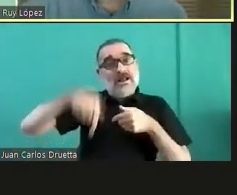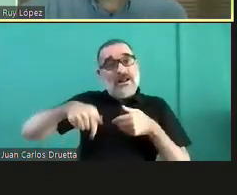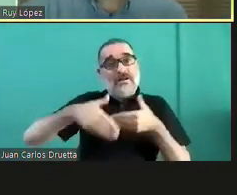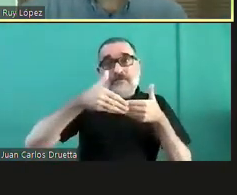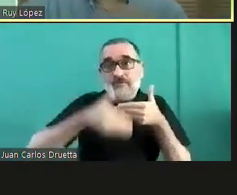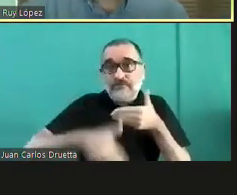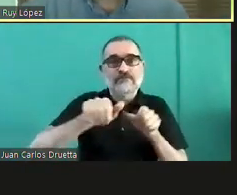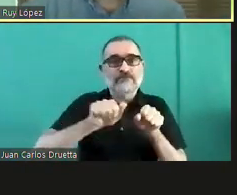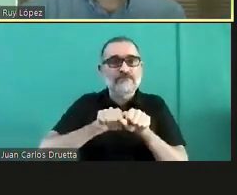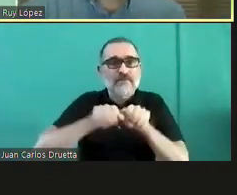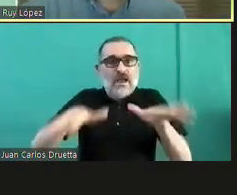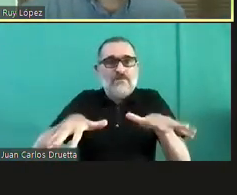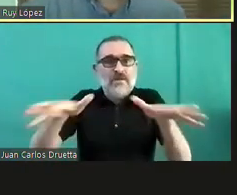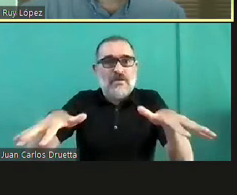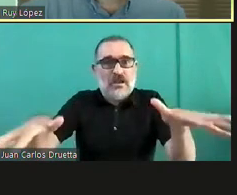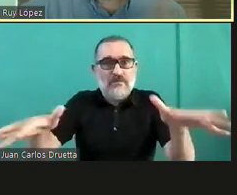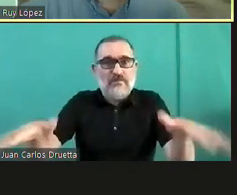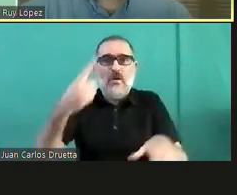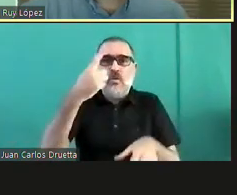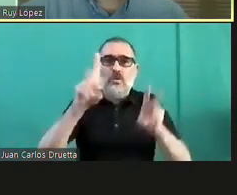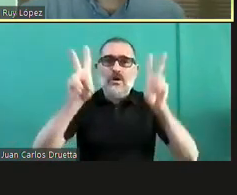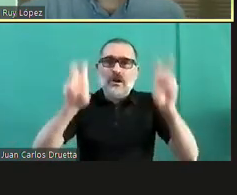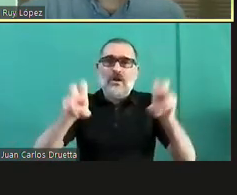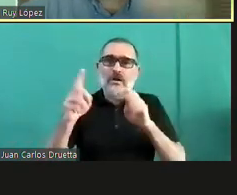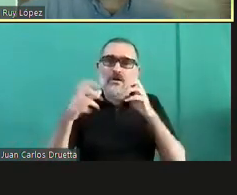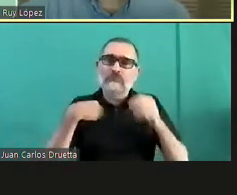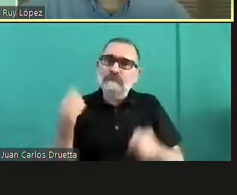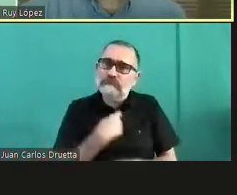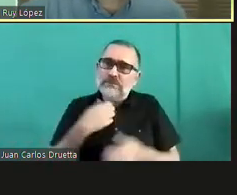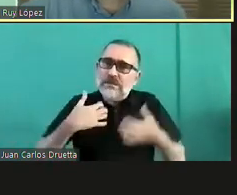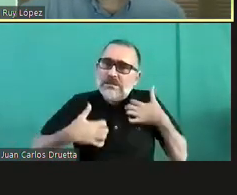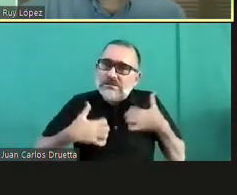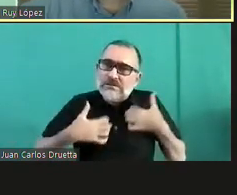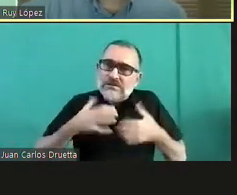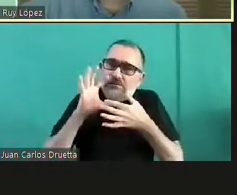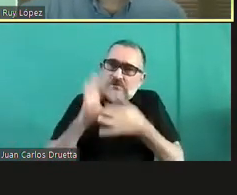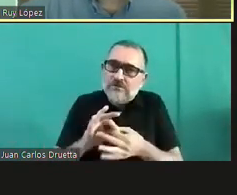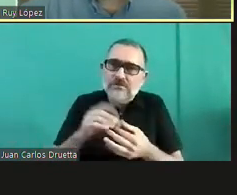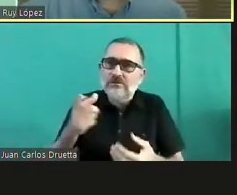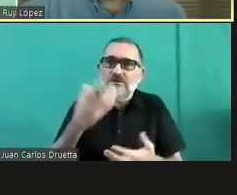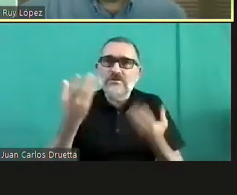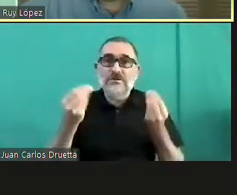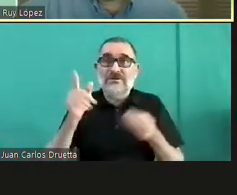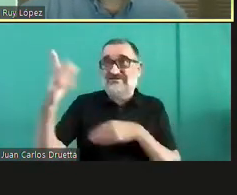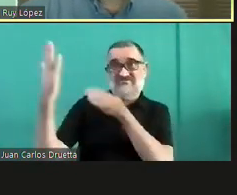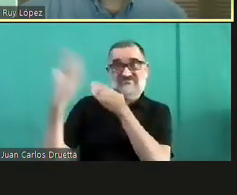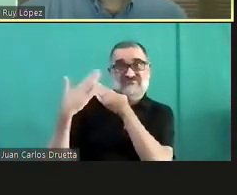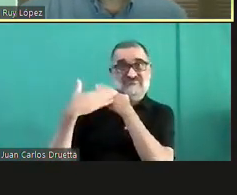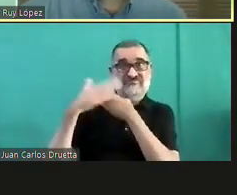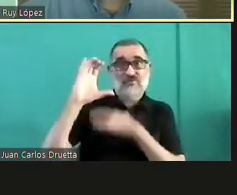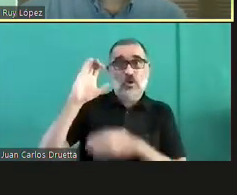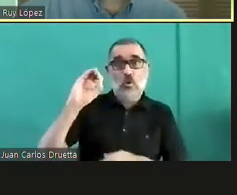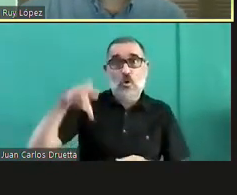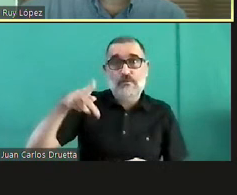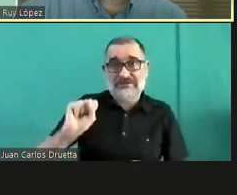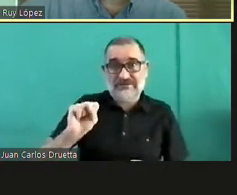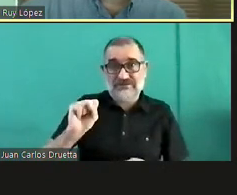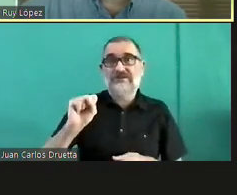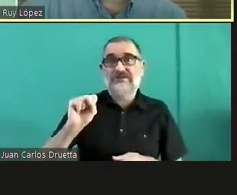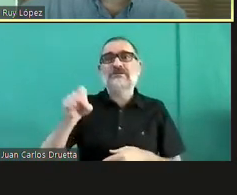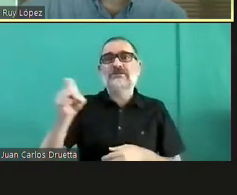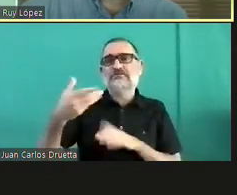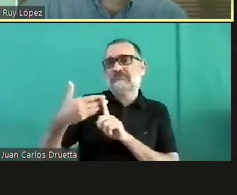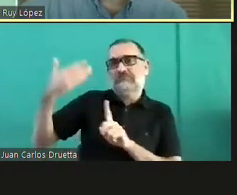y ahora a nuevos reglamentos estamos haciendo todo lo posible para tener una relación mucho más agresiva